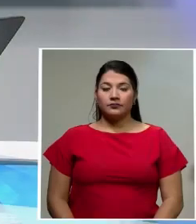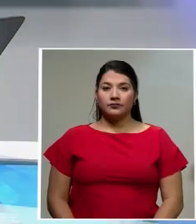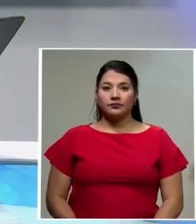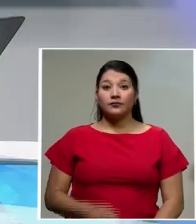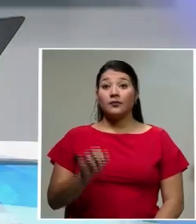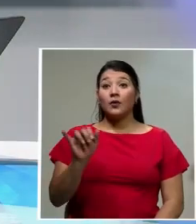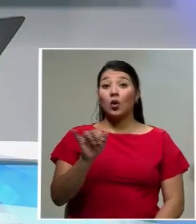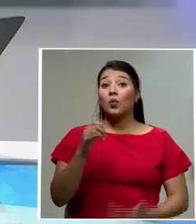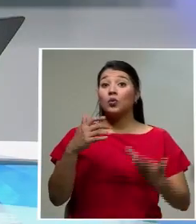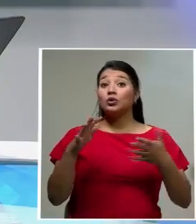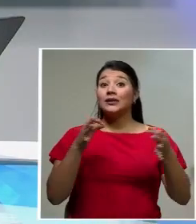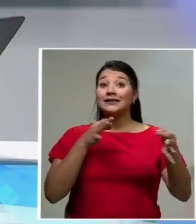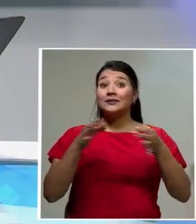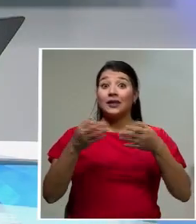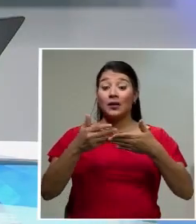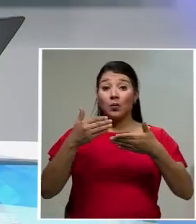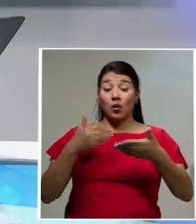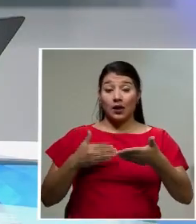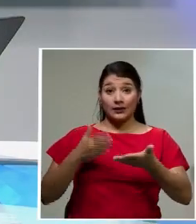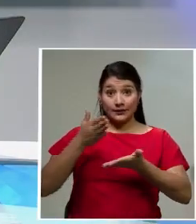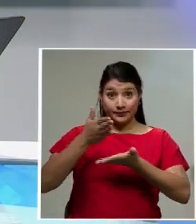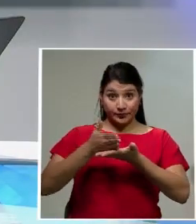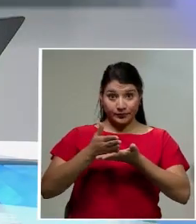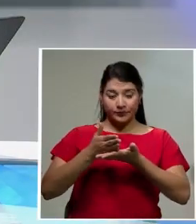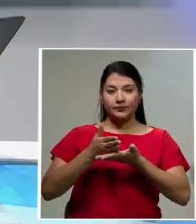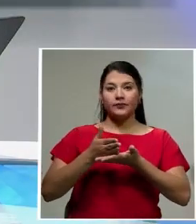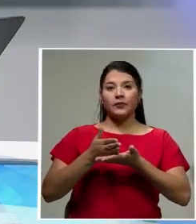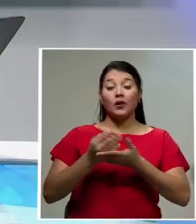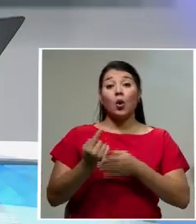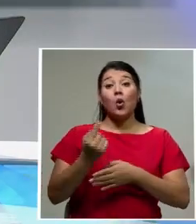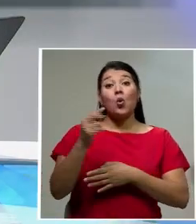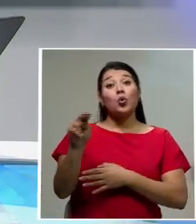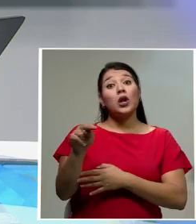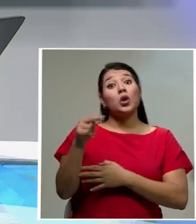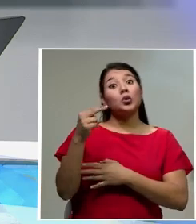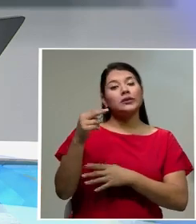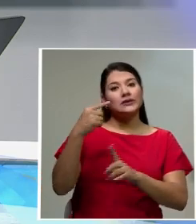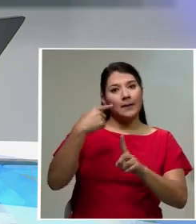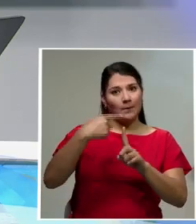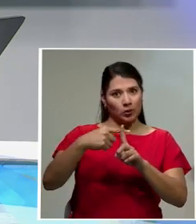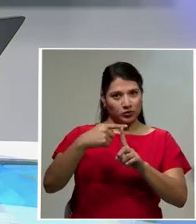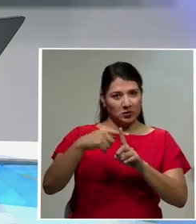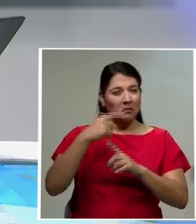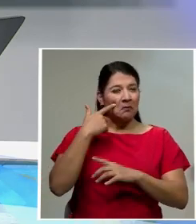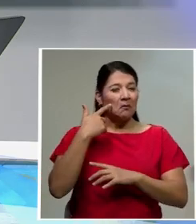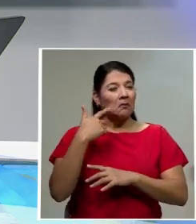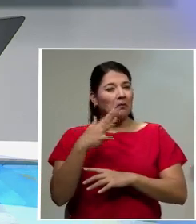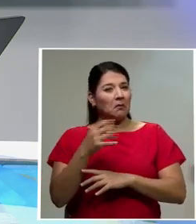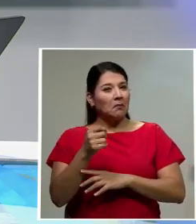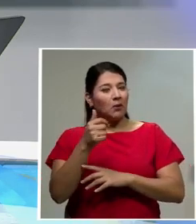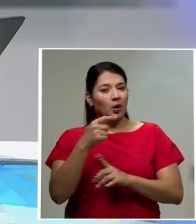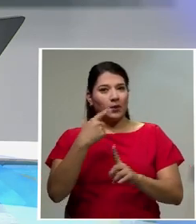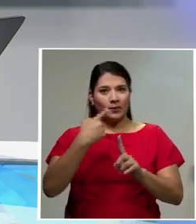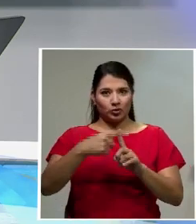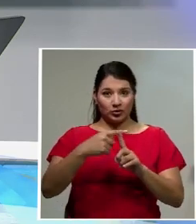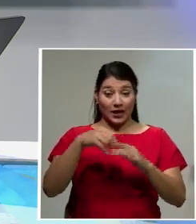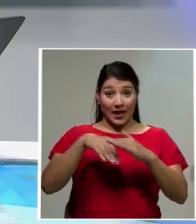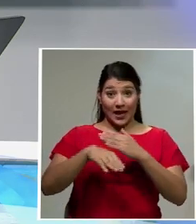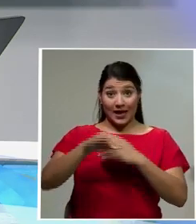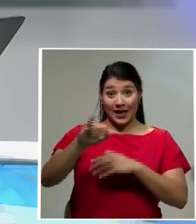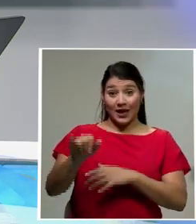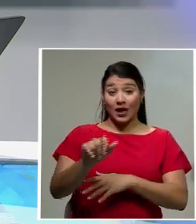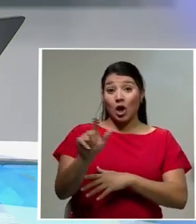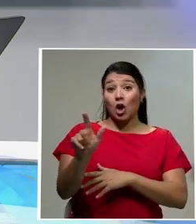Como le adelantamos antes de ir a la pausa, una noticia alentadora, levemente alentadora. En el mes de julio,